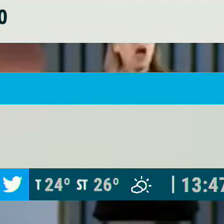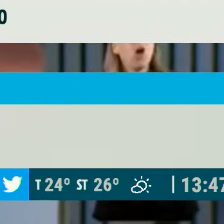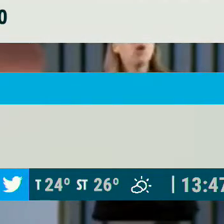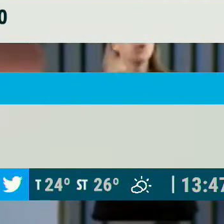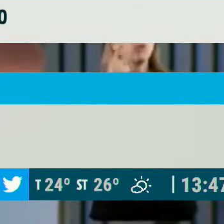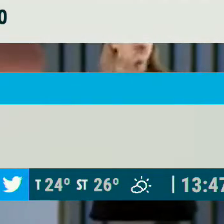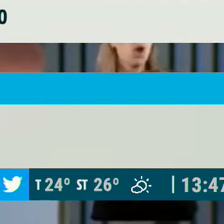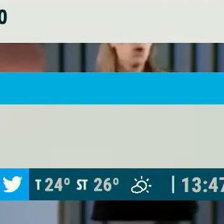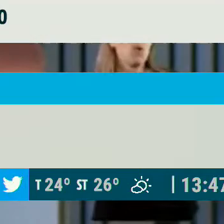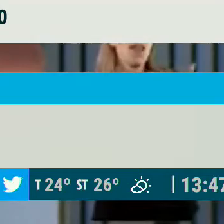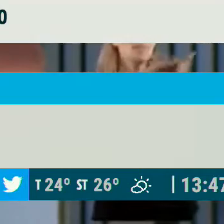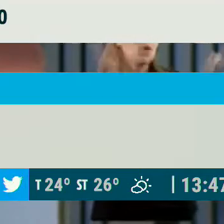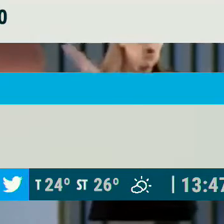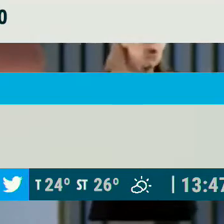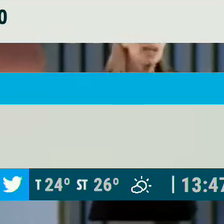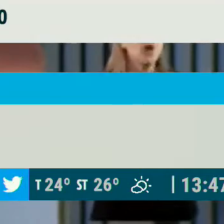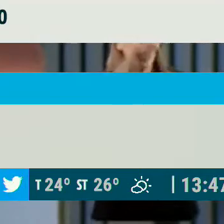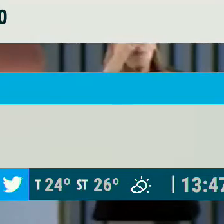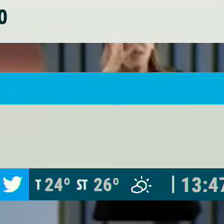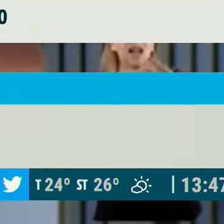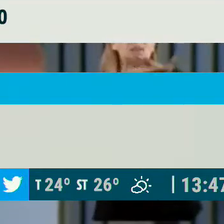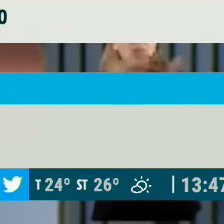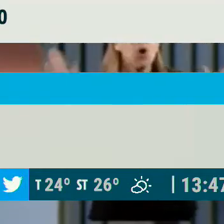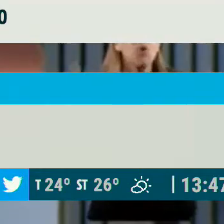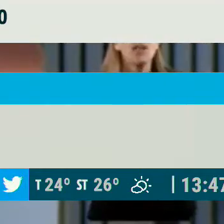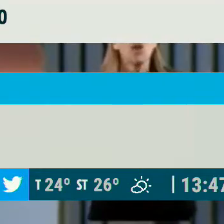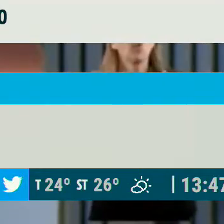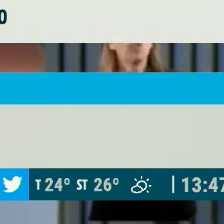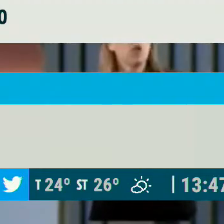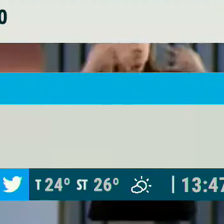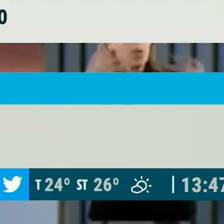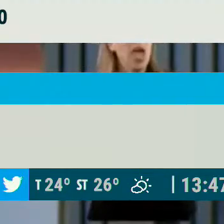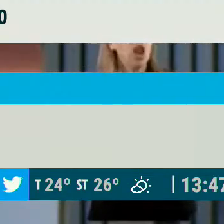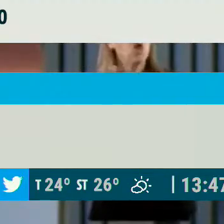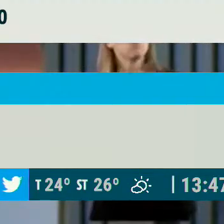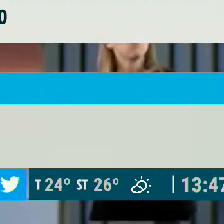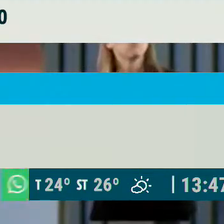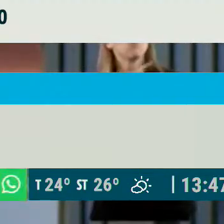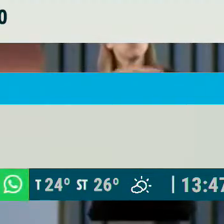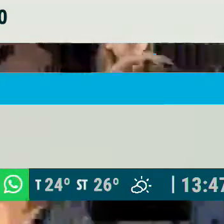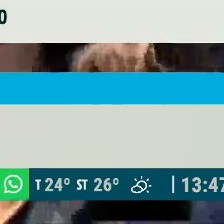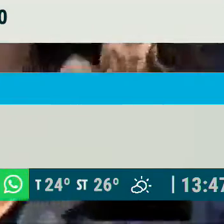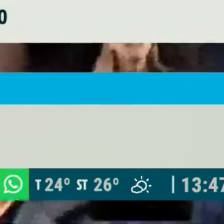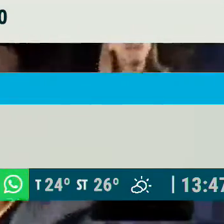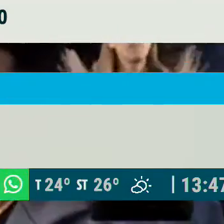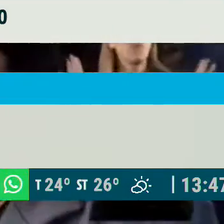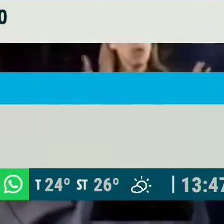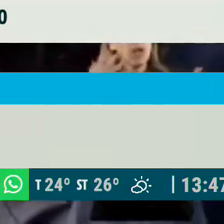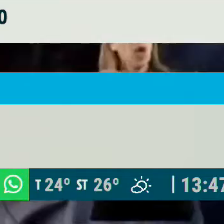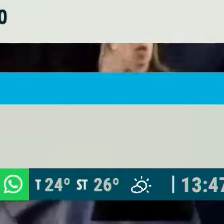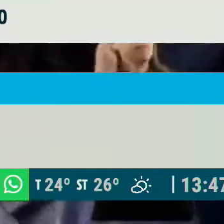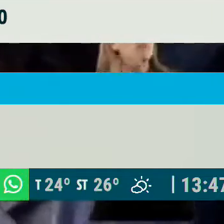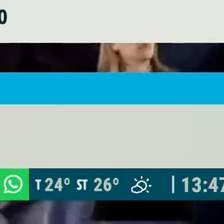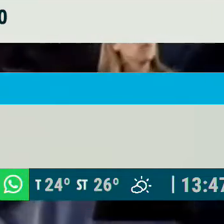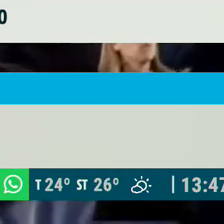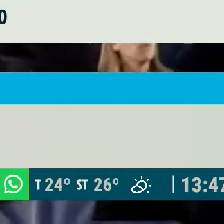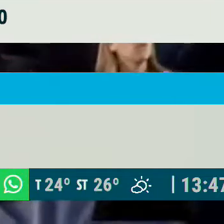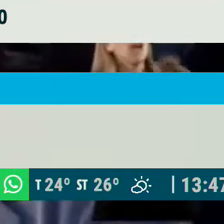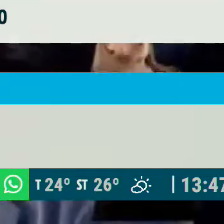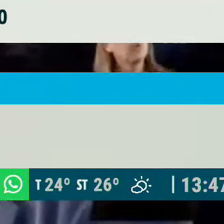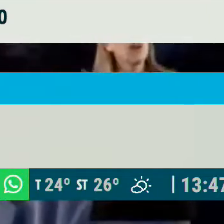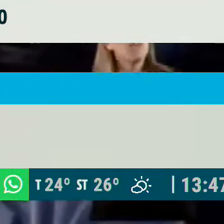escuela pública, de nuestro sistema de salud, de nuestro régimen universitario. Peleemos juntos por la promoción de la